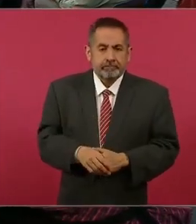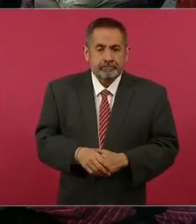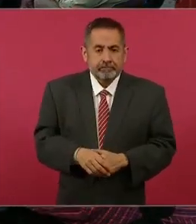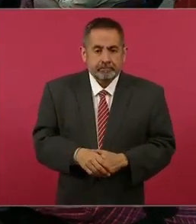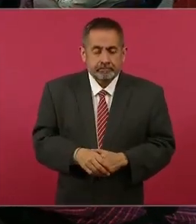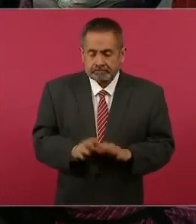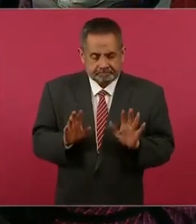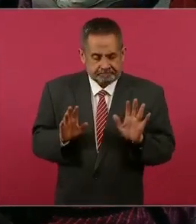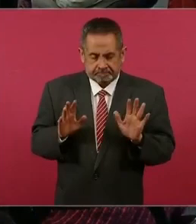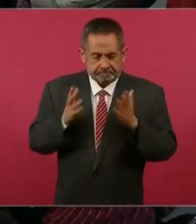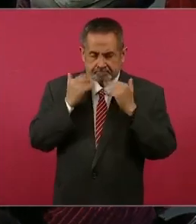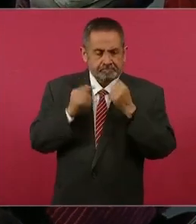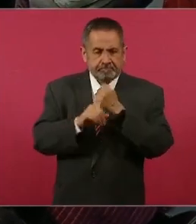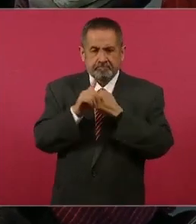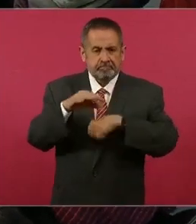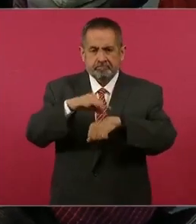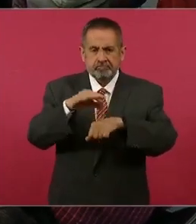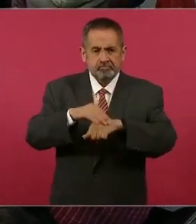tenemos problema con los médicos.